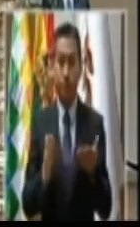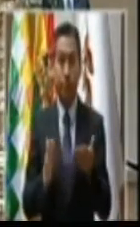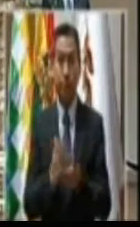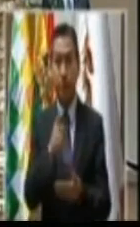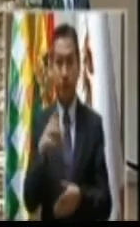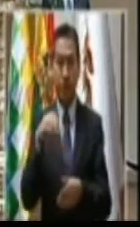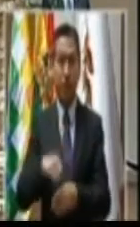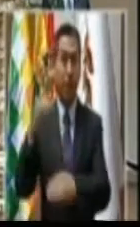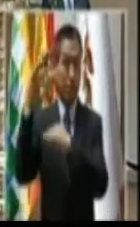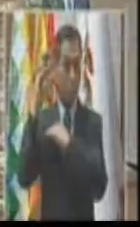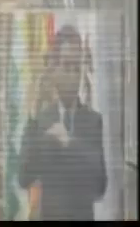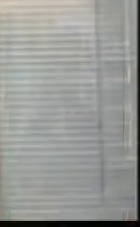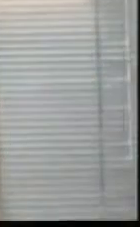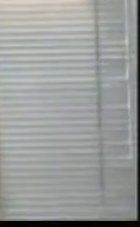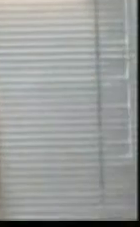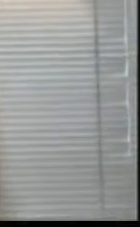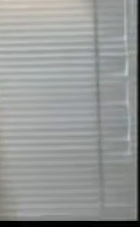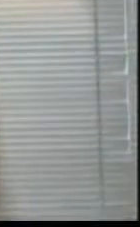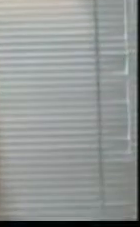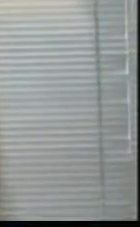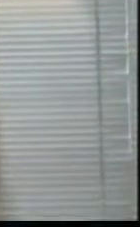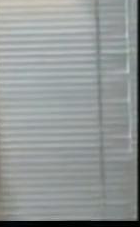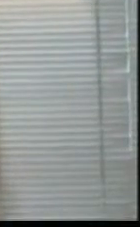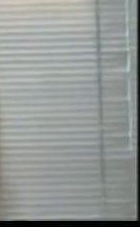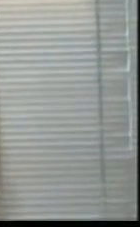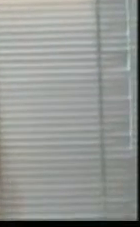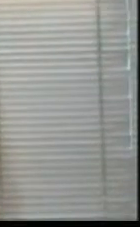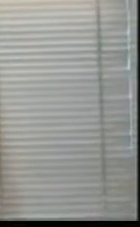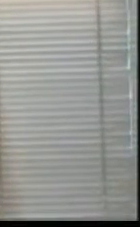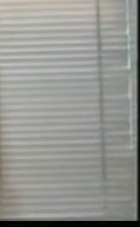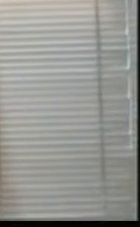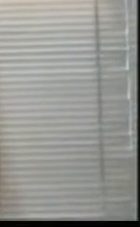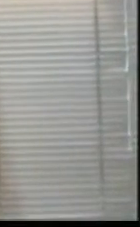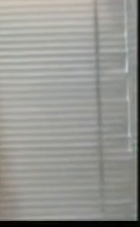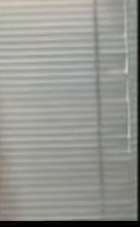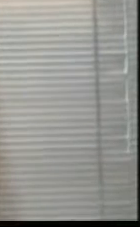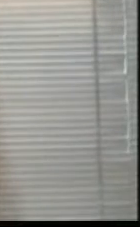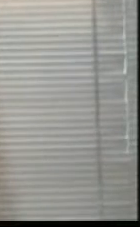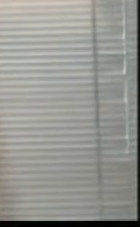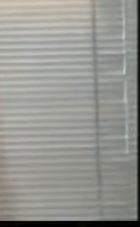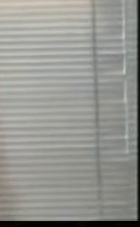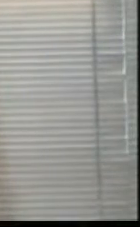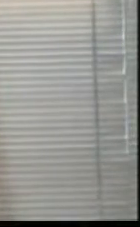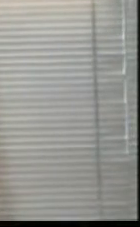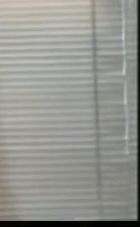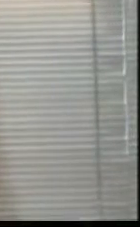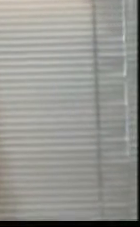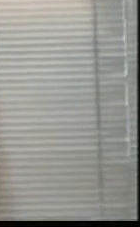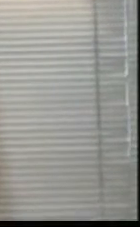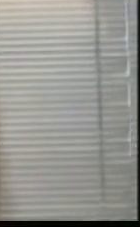dificultades, una semana que empezamos, capaz decimos, con más sombras que luces, y